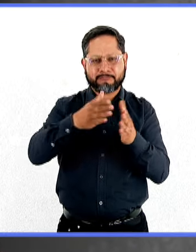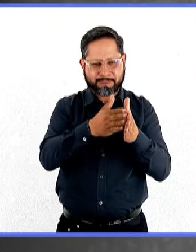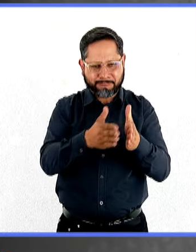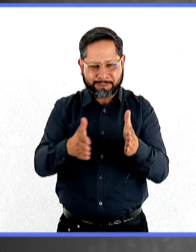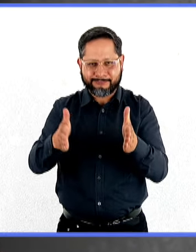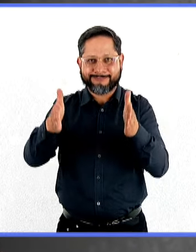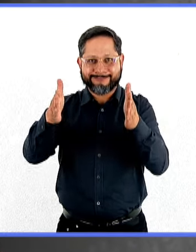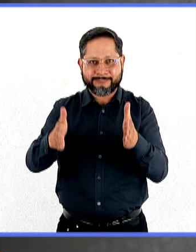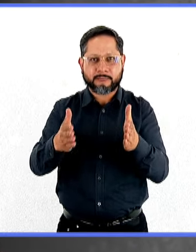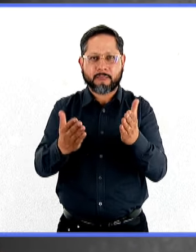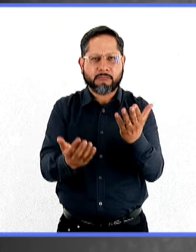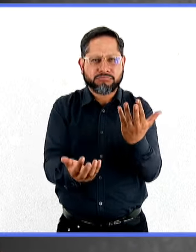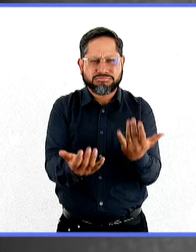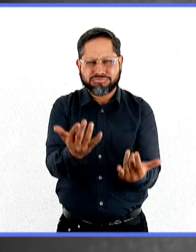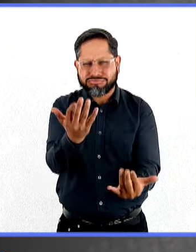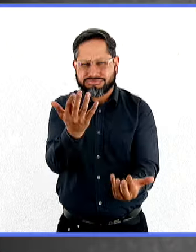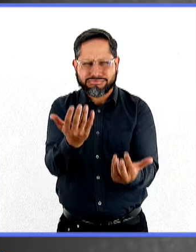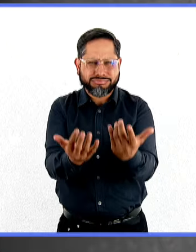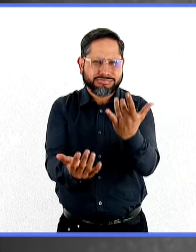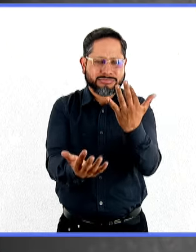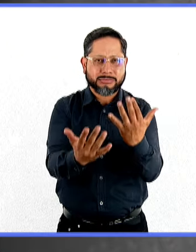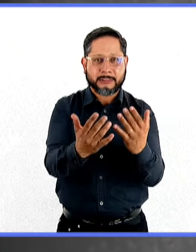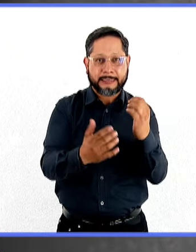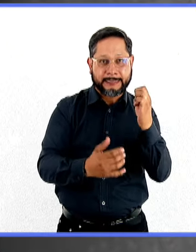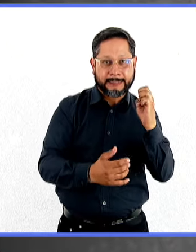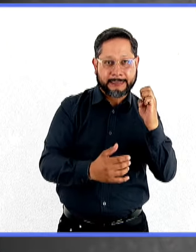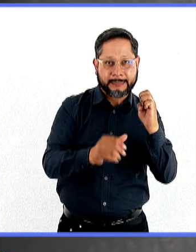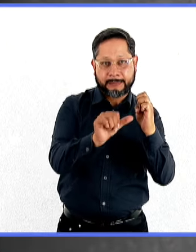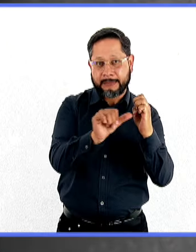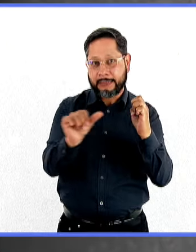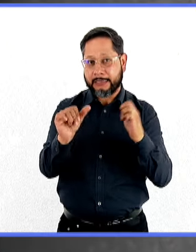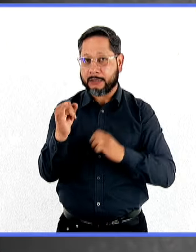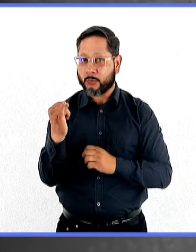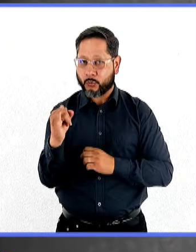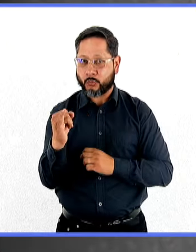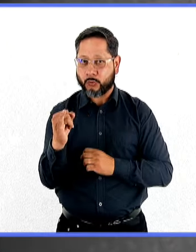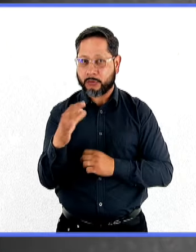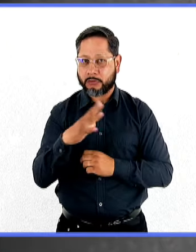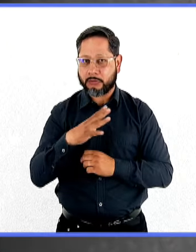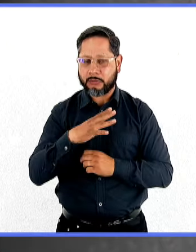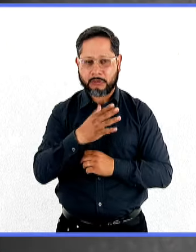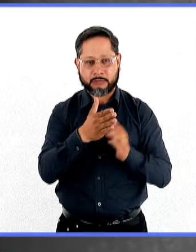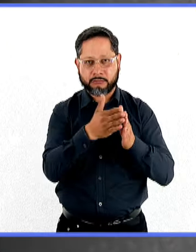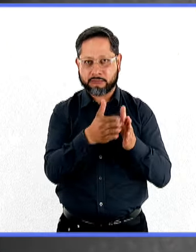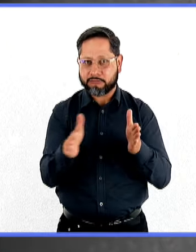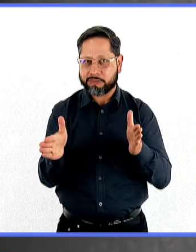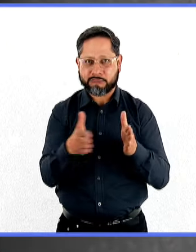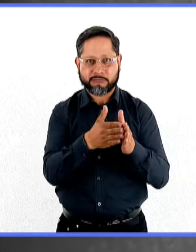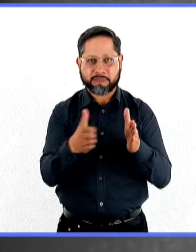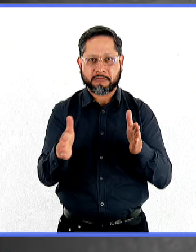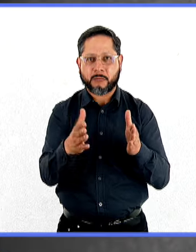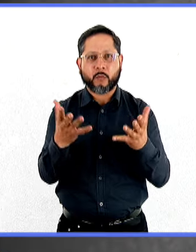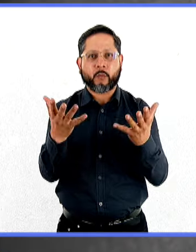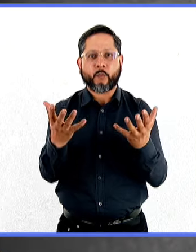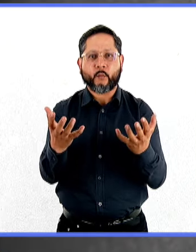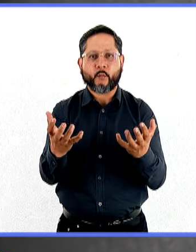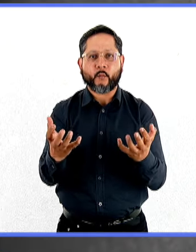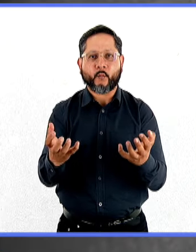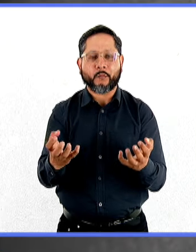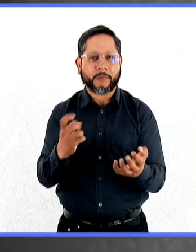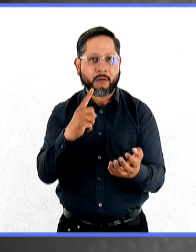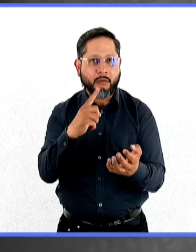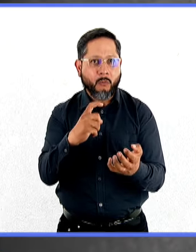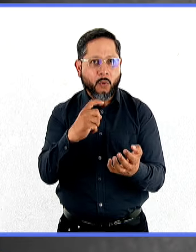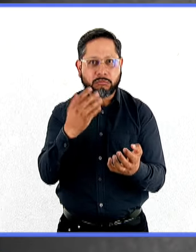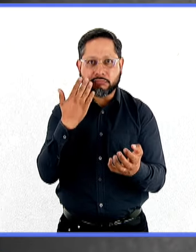incendio y regularmente va de enero a junio Okay que es la temporada más seca del año y